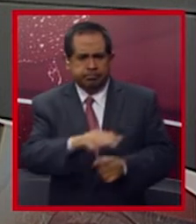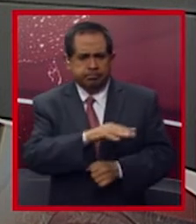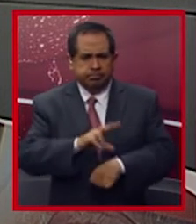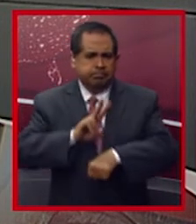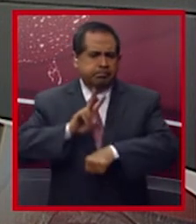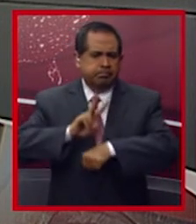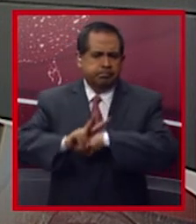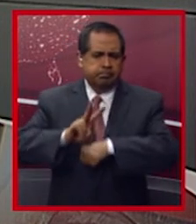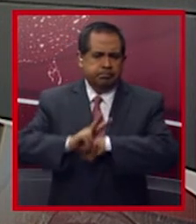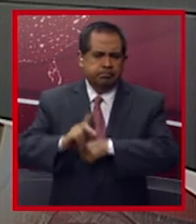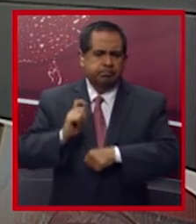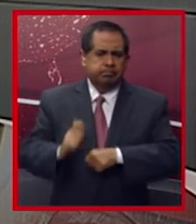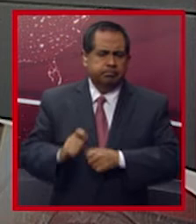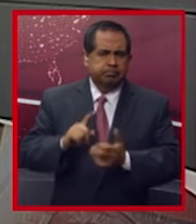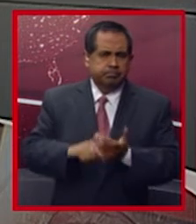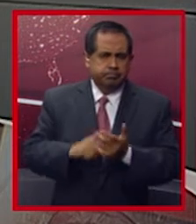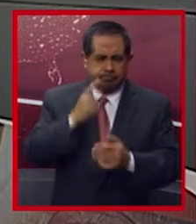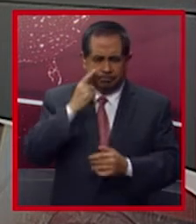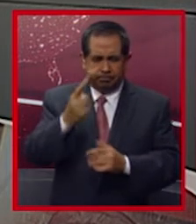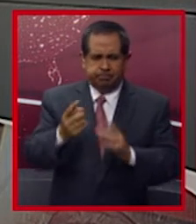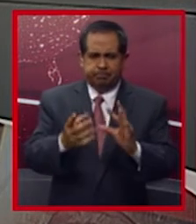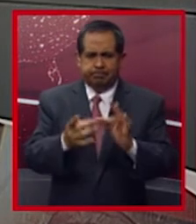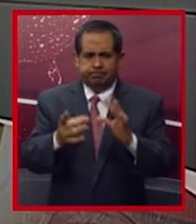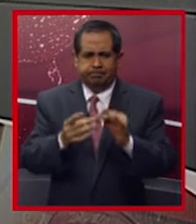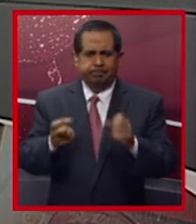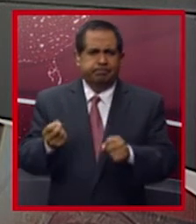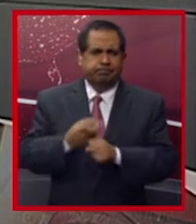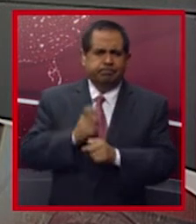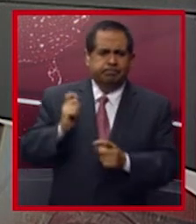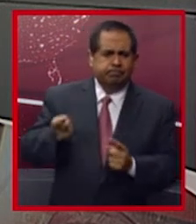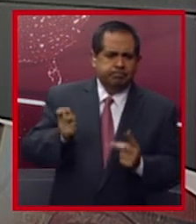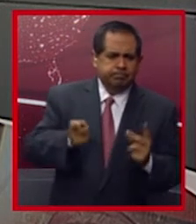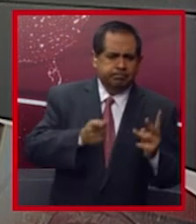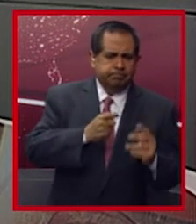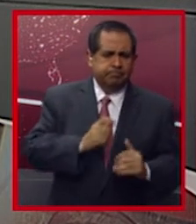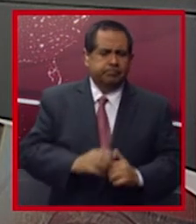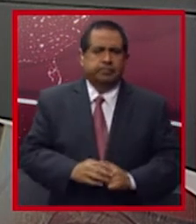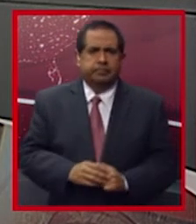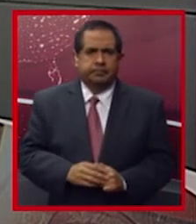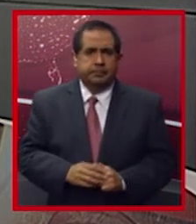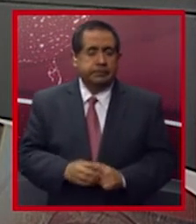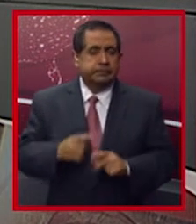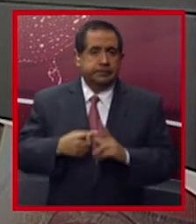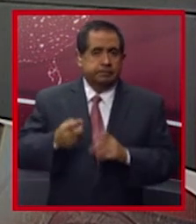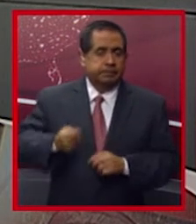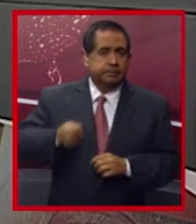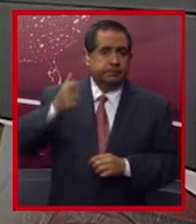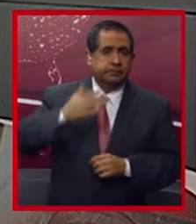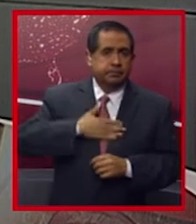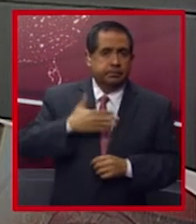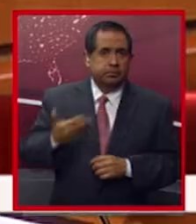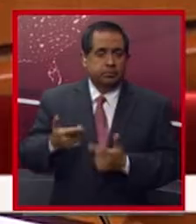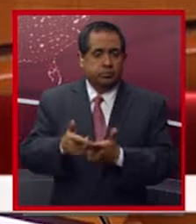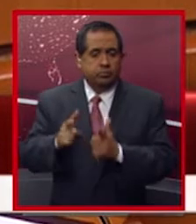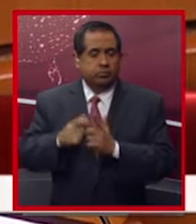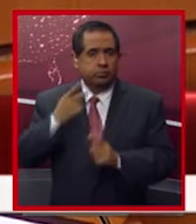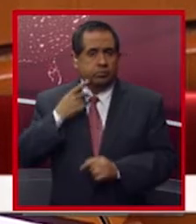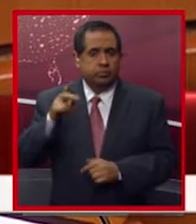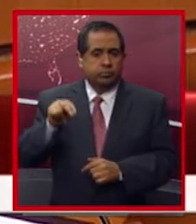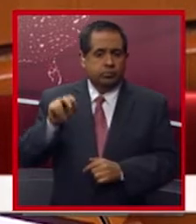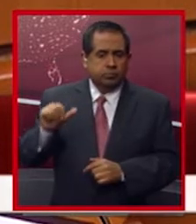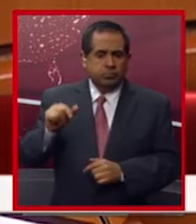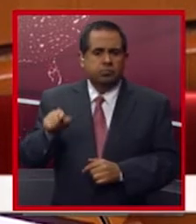Venezuela. Vamos con todos los detalles, cómo se desarrollaron. Inició el debate con los pronunciamientos del Partido Nueva Alianza. Señaló